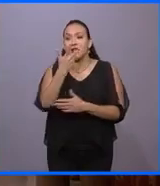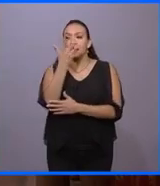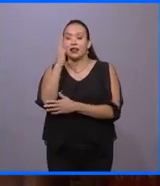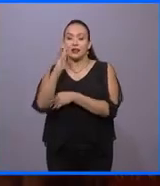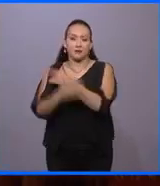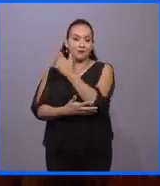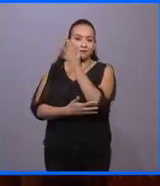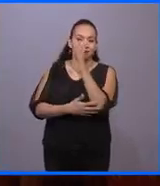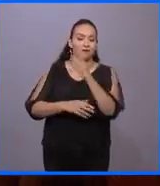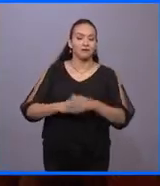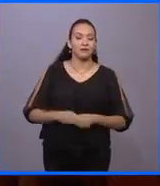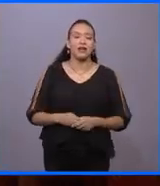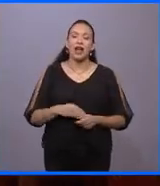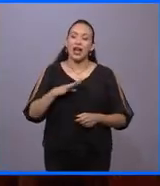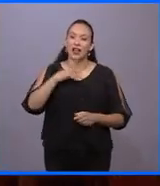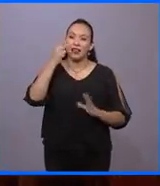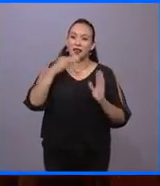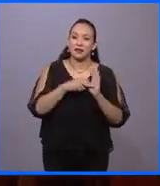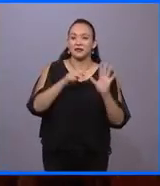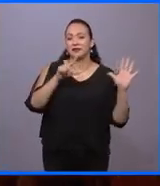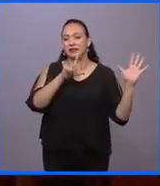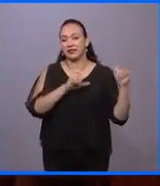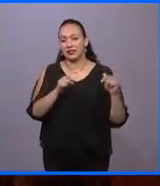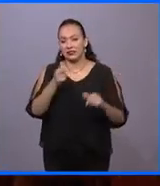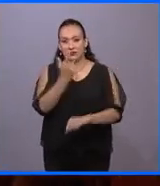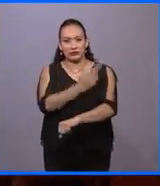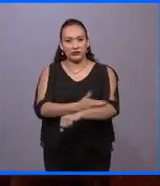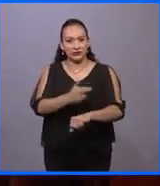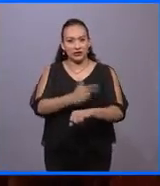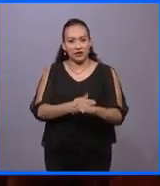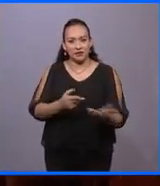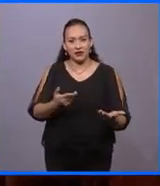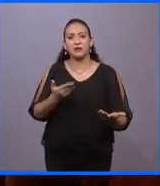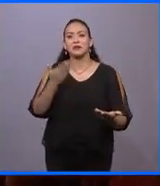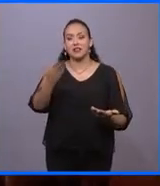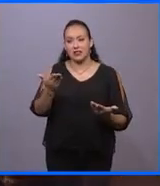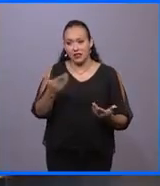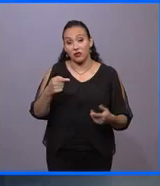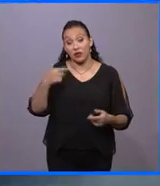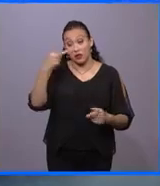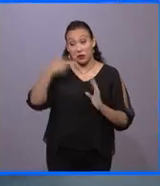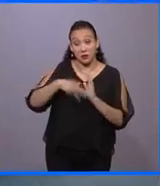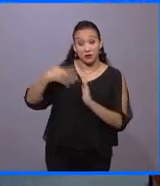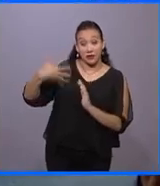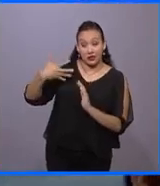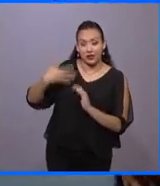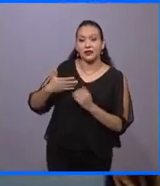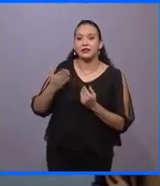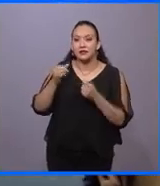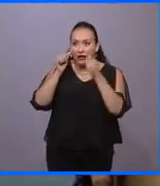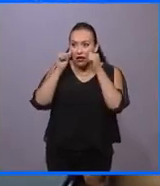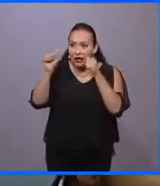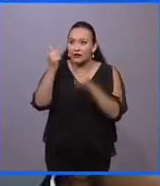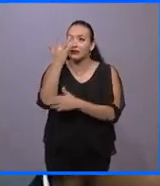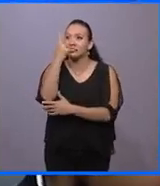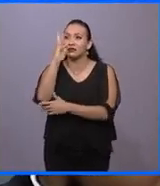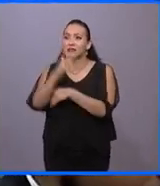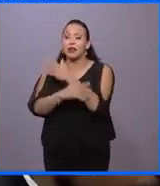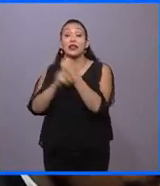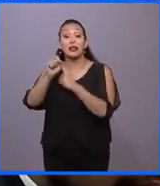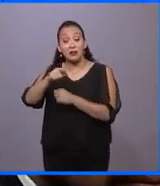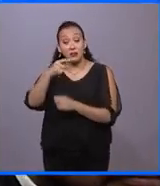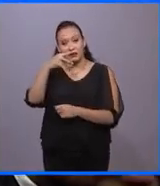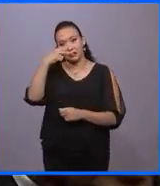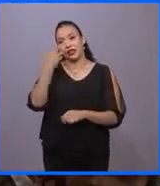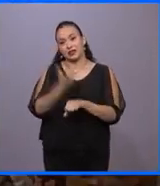climática. Destacó que hay más de 2.700 litigios climáticos desde 2015, 70% de ellos en Estados